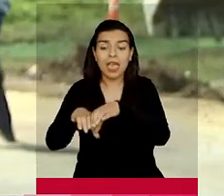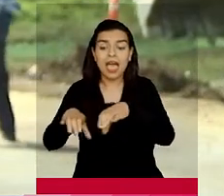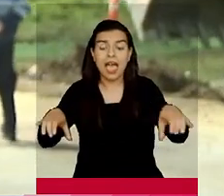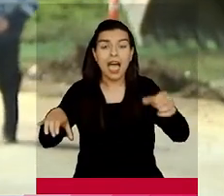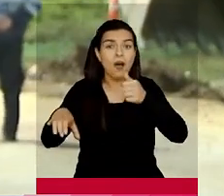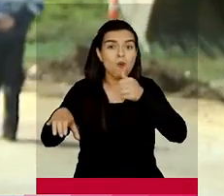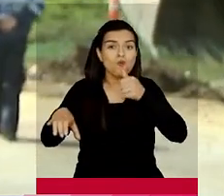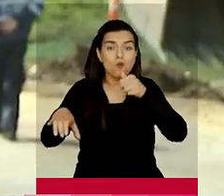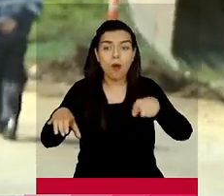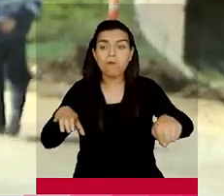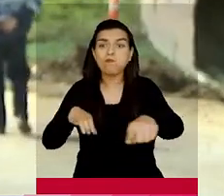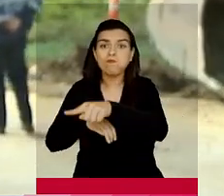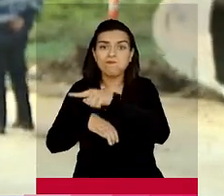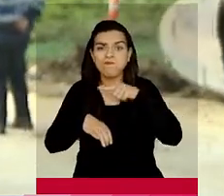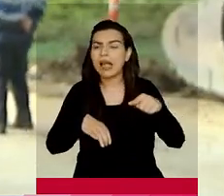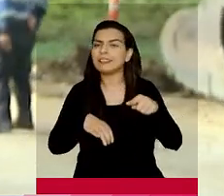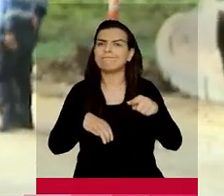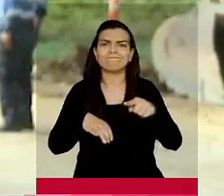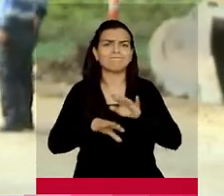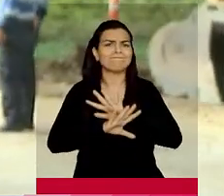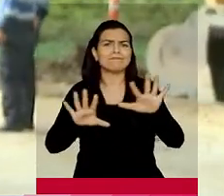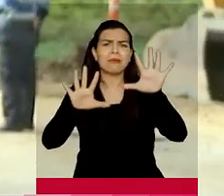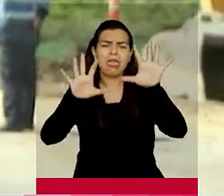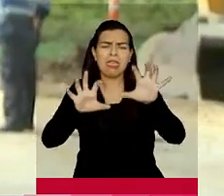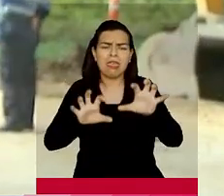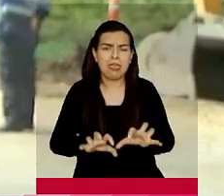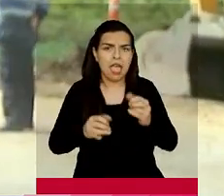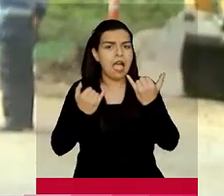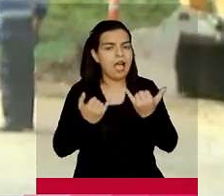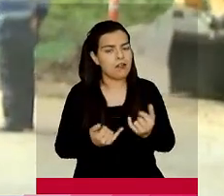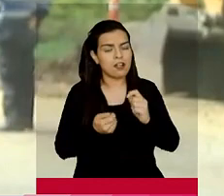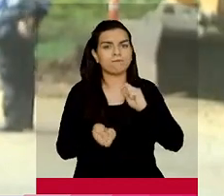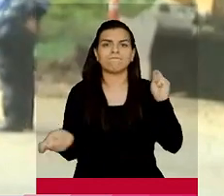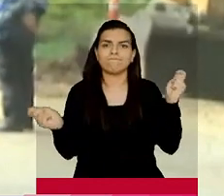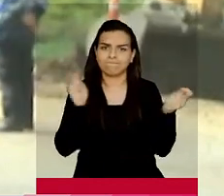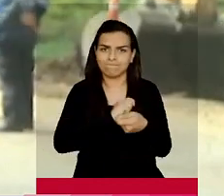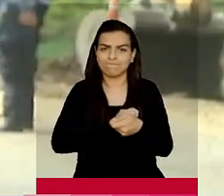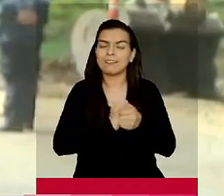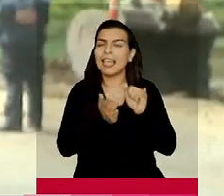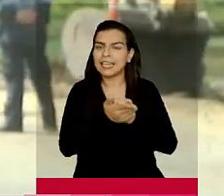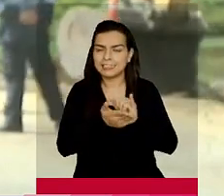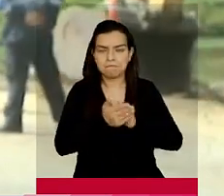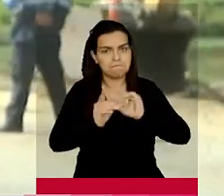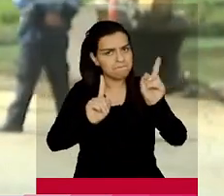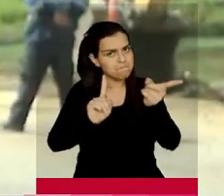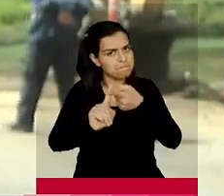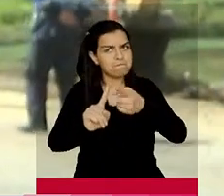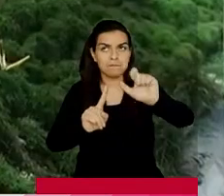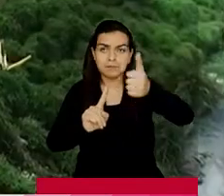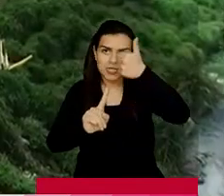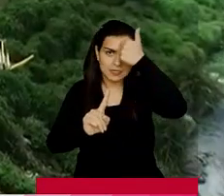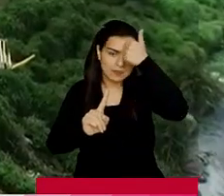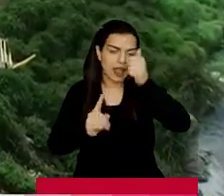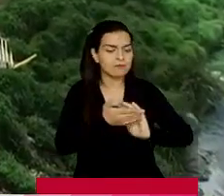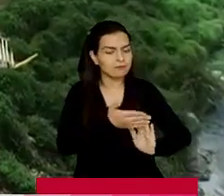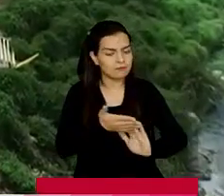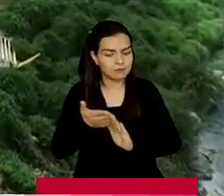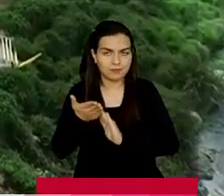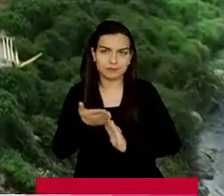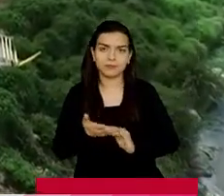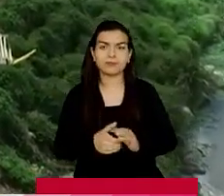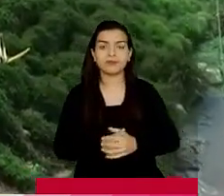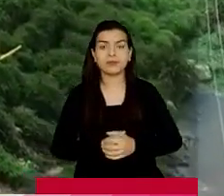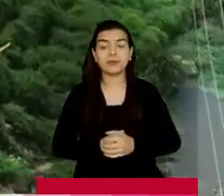ser reemplazada, y esto es lo primero que se debe realizar para que esto no se vuelva a presentar. El alcalde de Chía